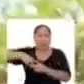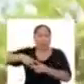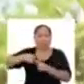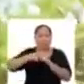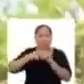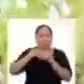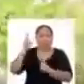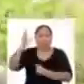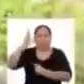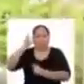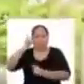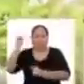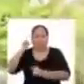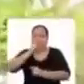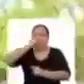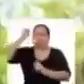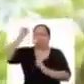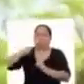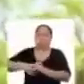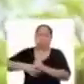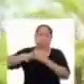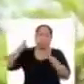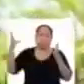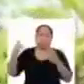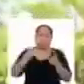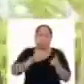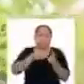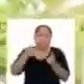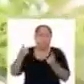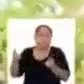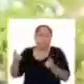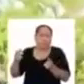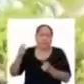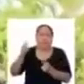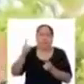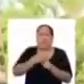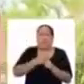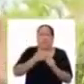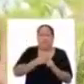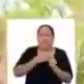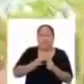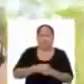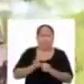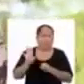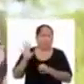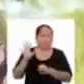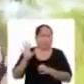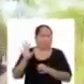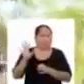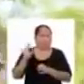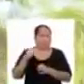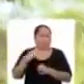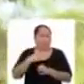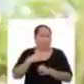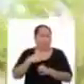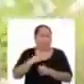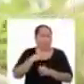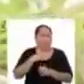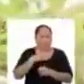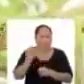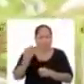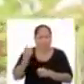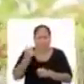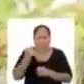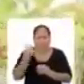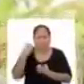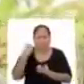esos bombardeos y estar en medio de esos tiroteos. ¡Qué terrible situación! Pero espera un momentito. Si estamos hablando de economía, ¿qué